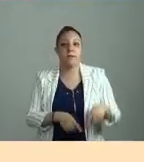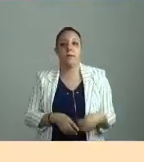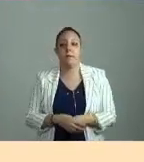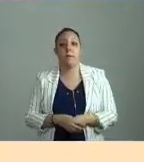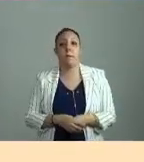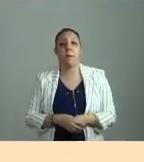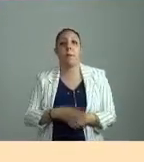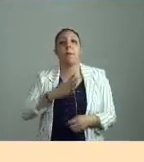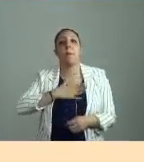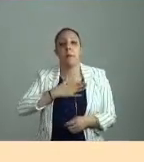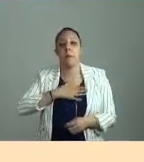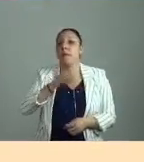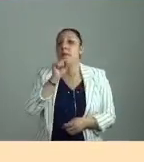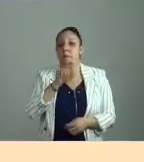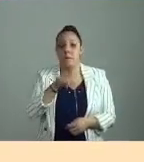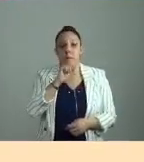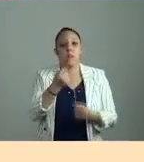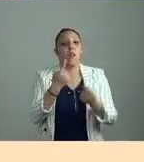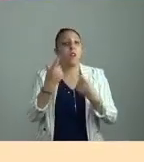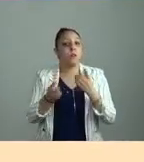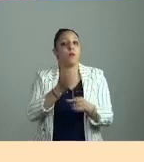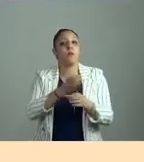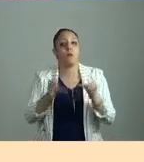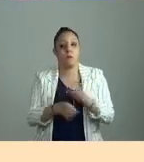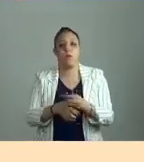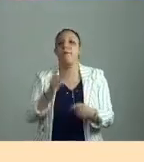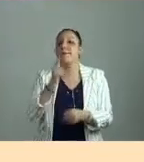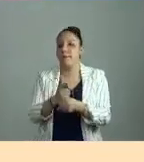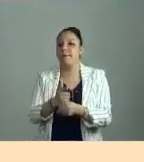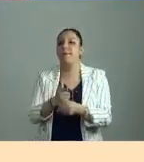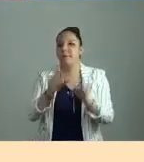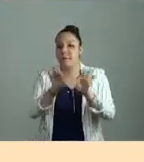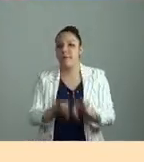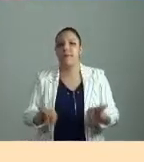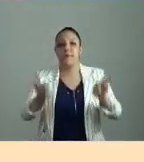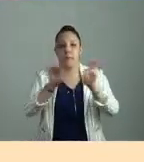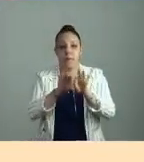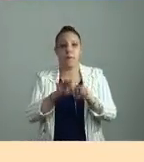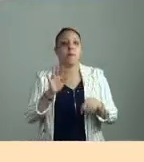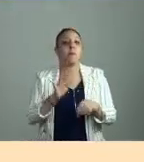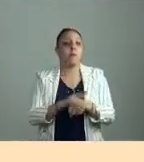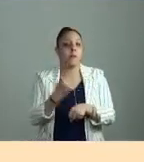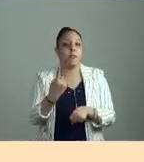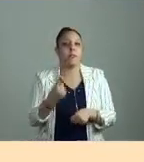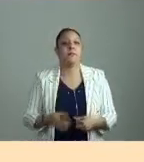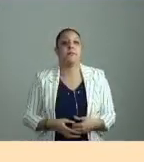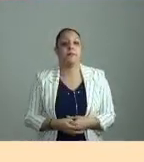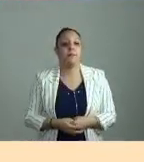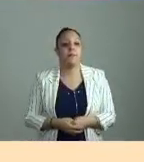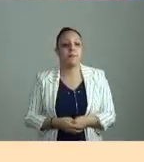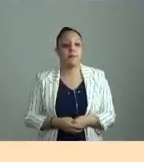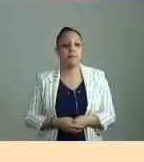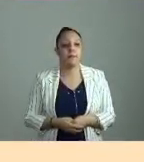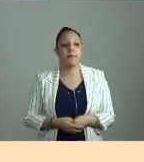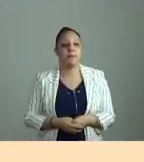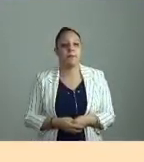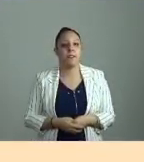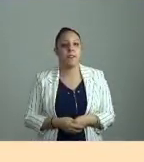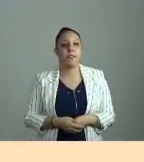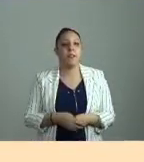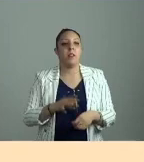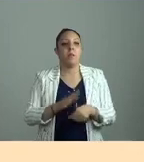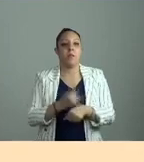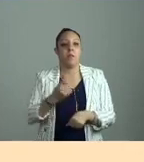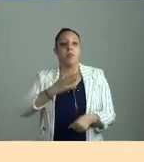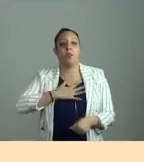cantado mucho mi política y que estoy intentando de decir no de la cual habló en el